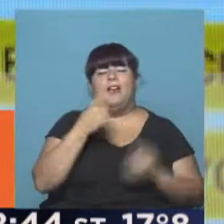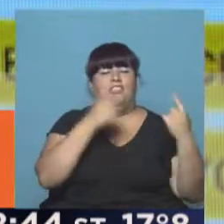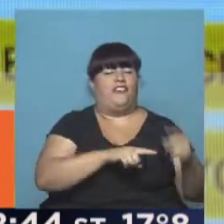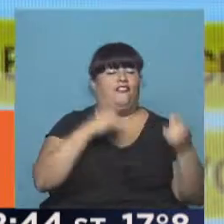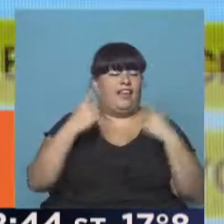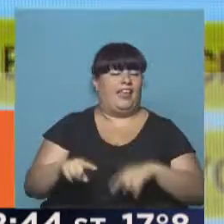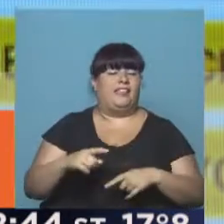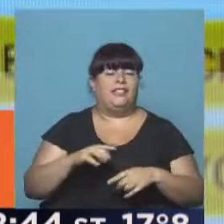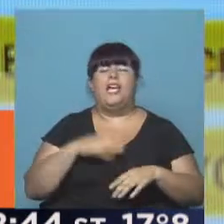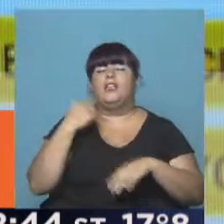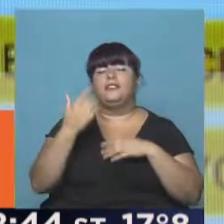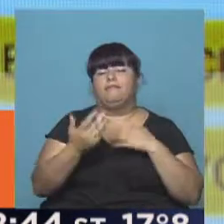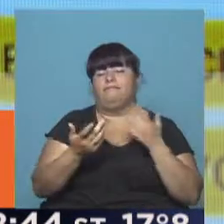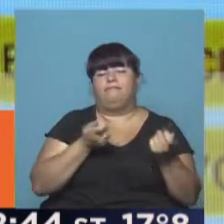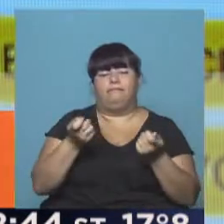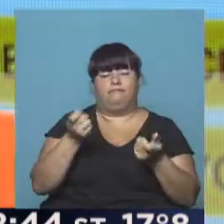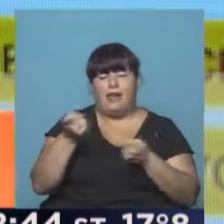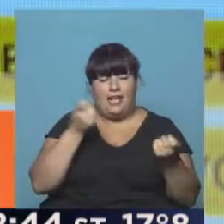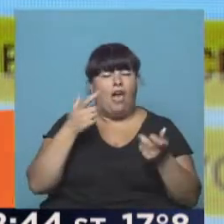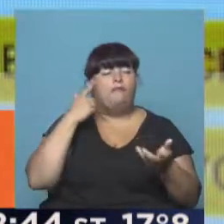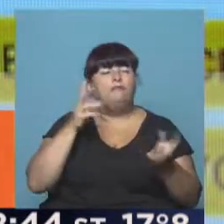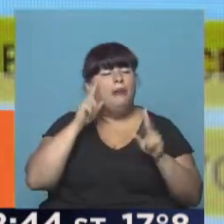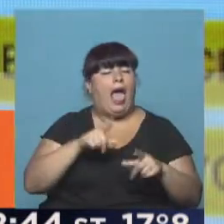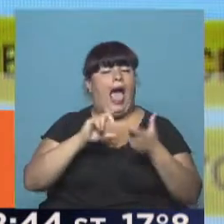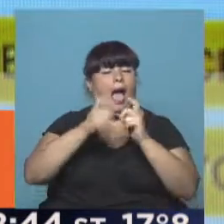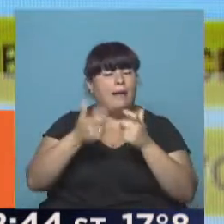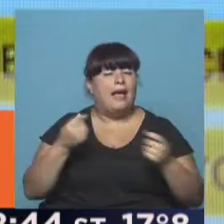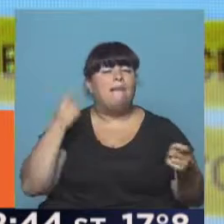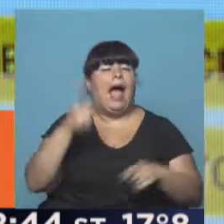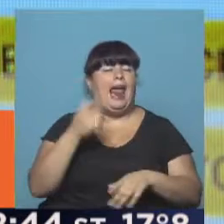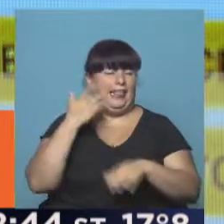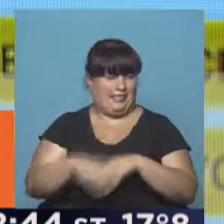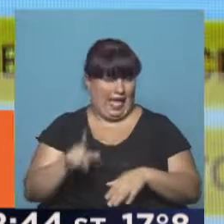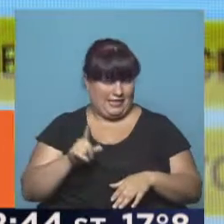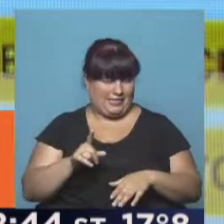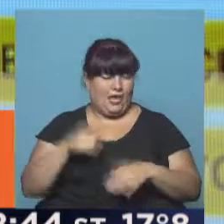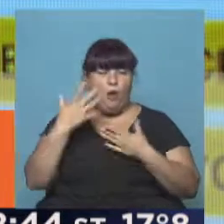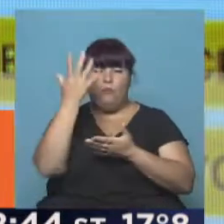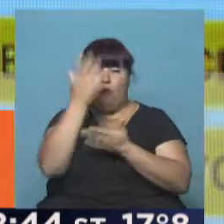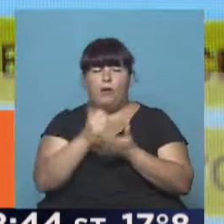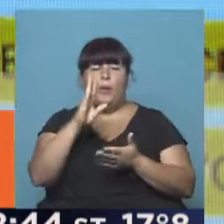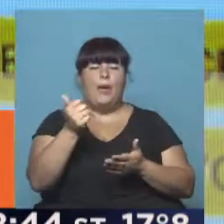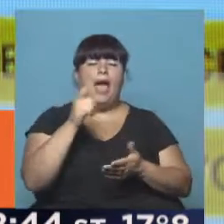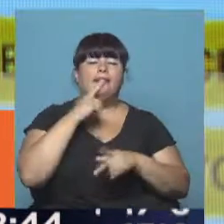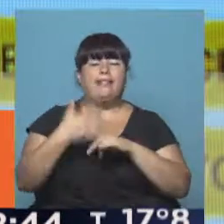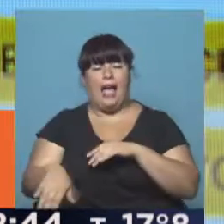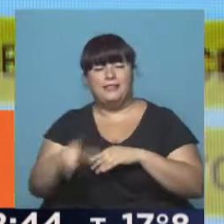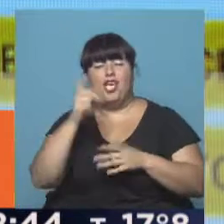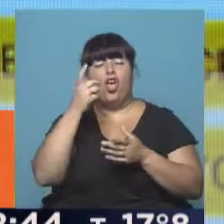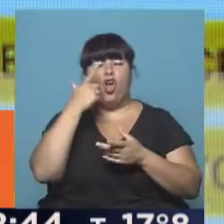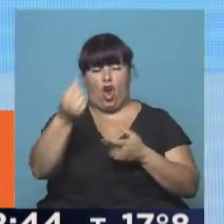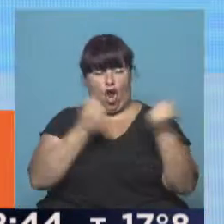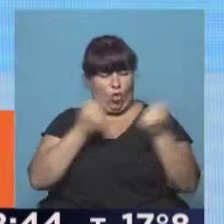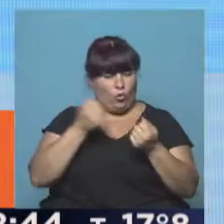distintos los distintos jugadores del mercado lo que hicimos fue lanzar la aplicación para taxistas que se la pueden bajar de ve a taxi conductores